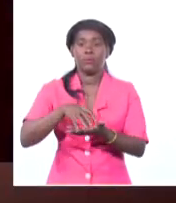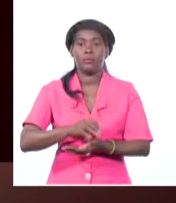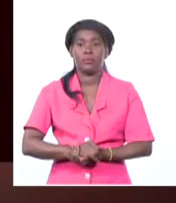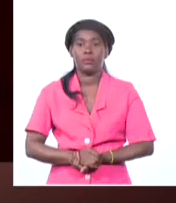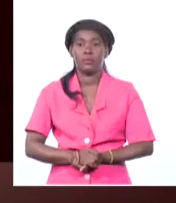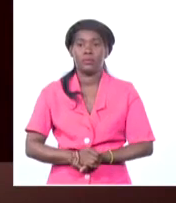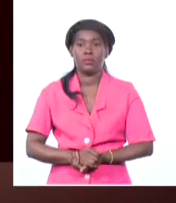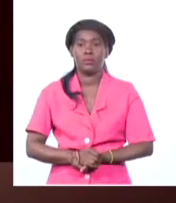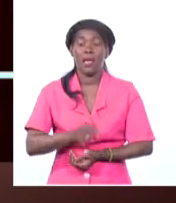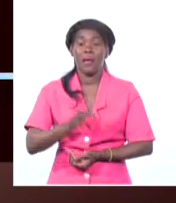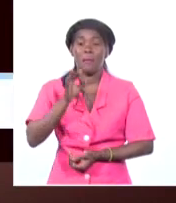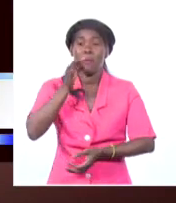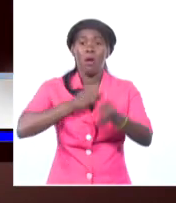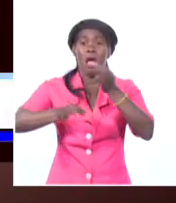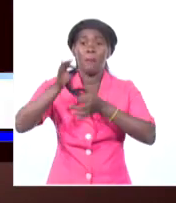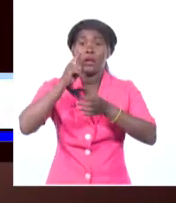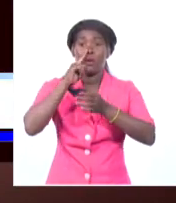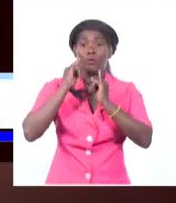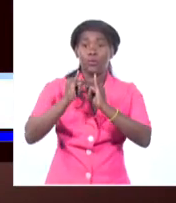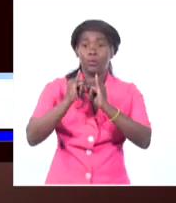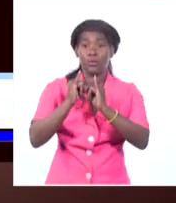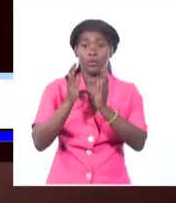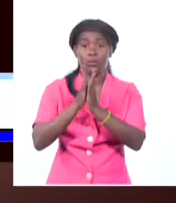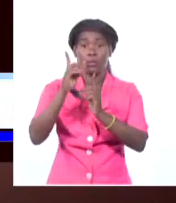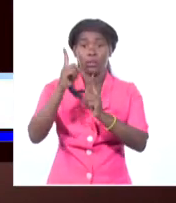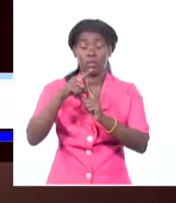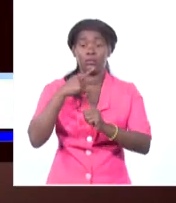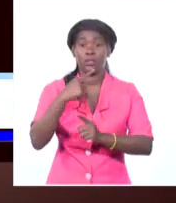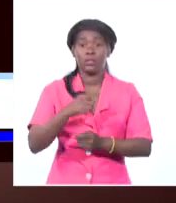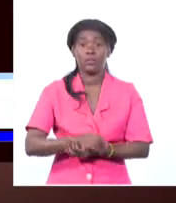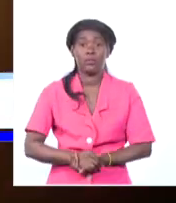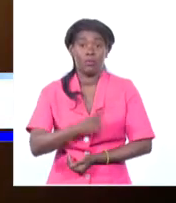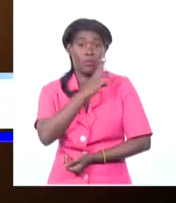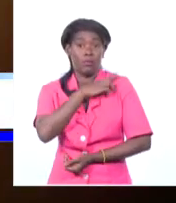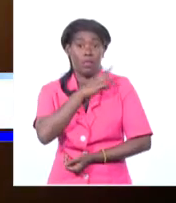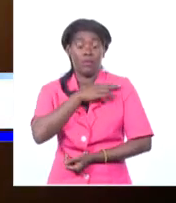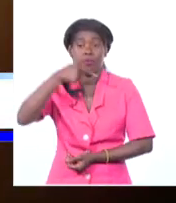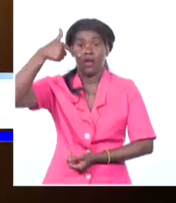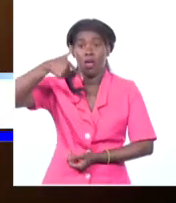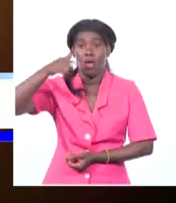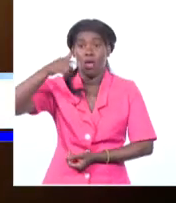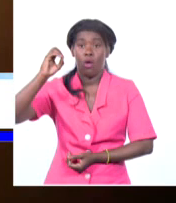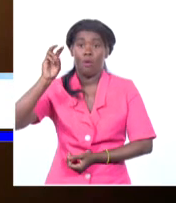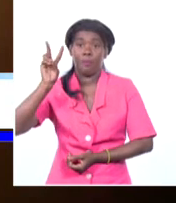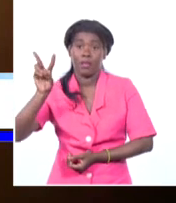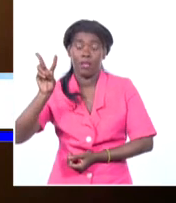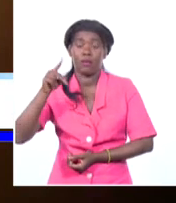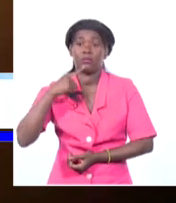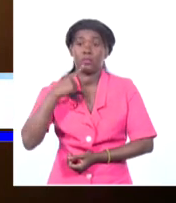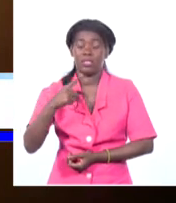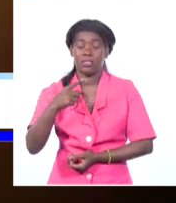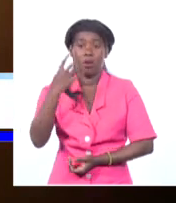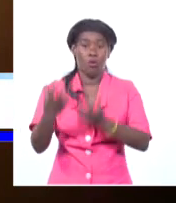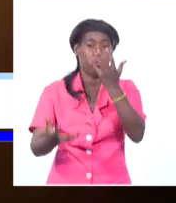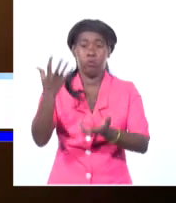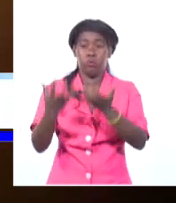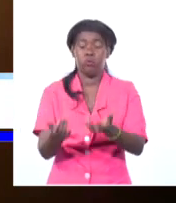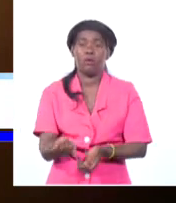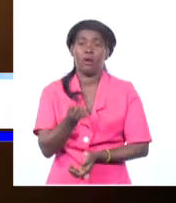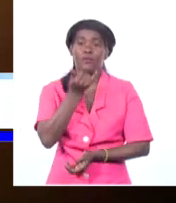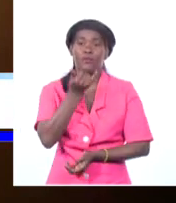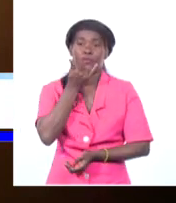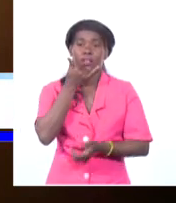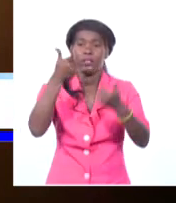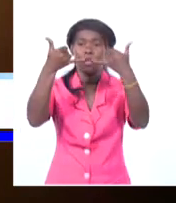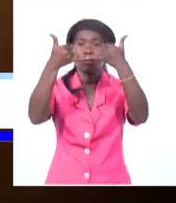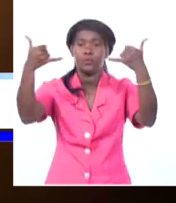con la Agencia Cubana de Noticias, autoridades municipales de Jovellanos aseguraron que el siniestro provocó daños en líneas